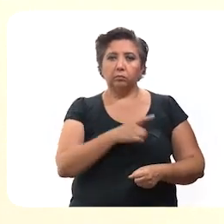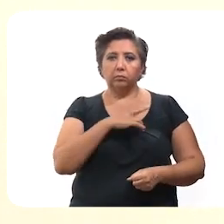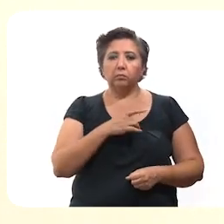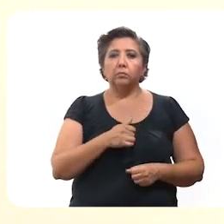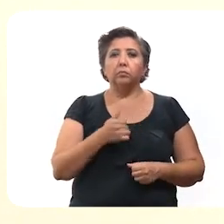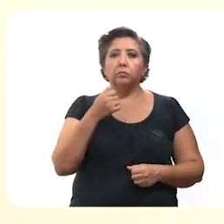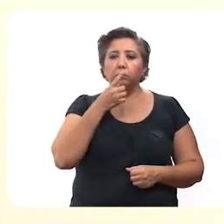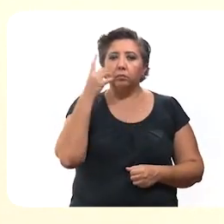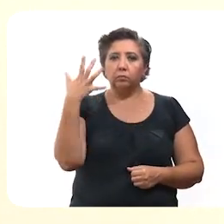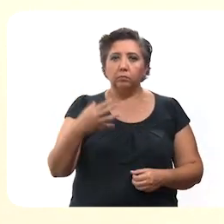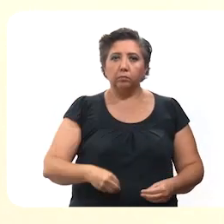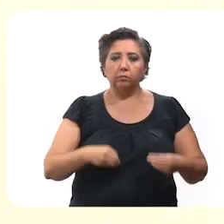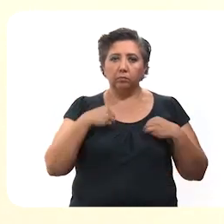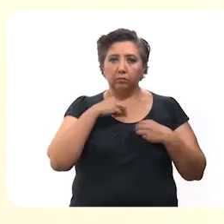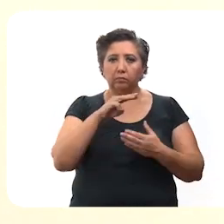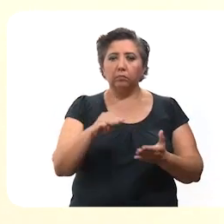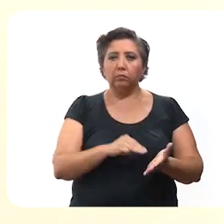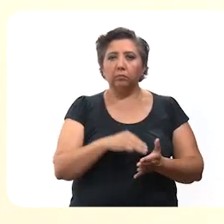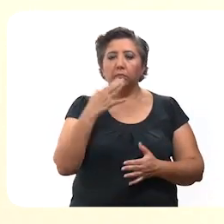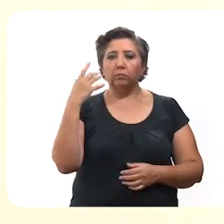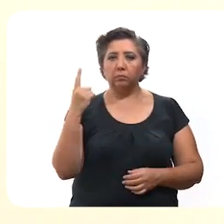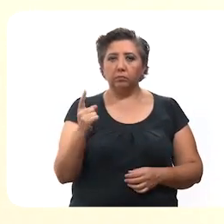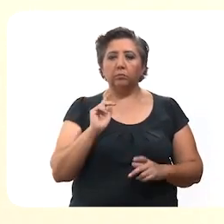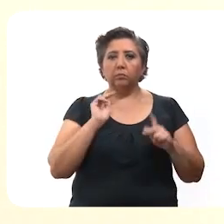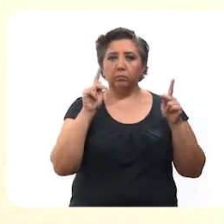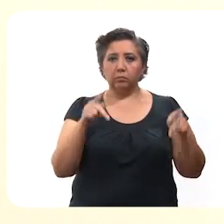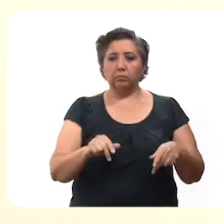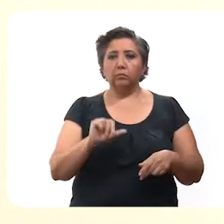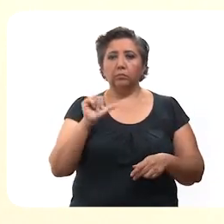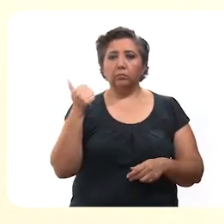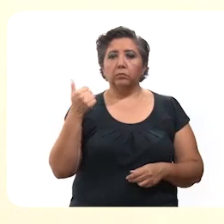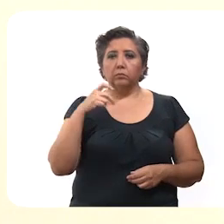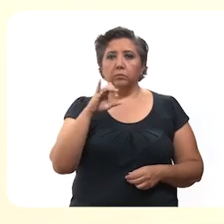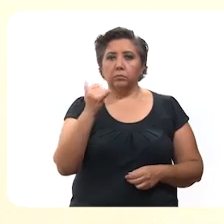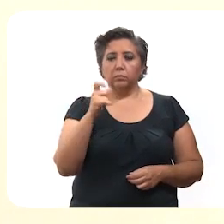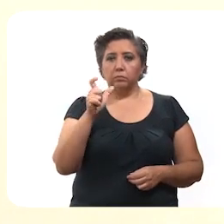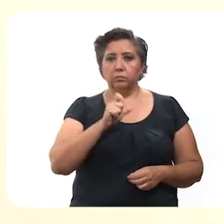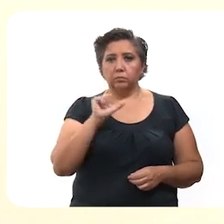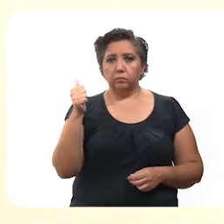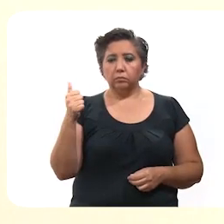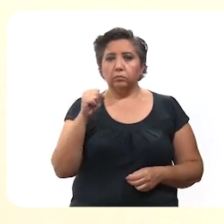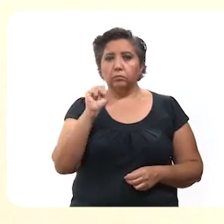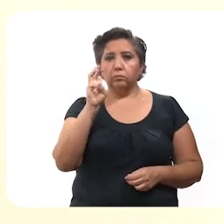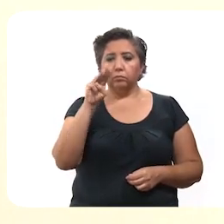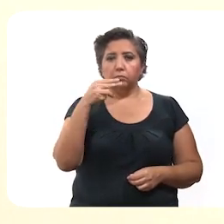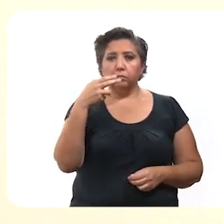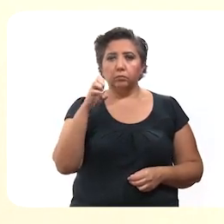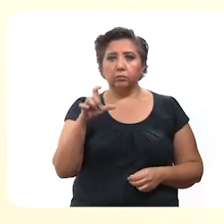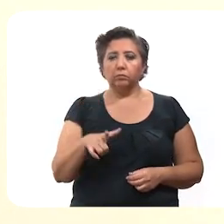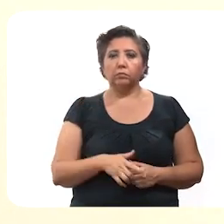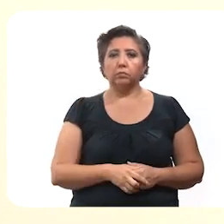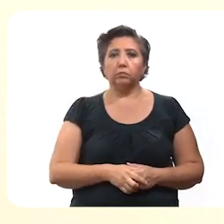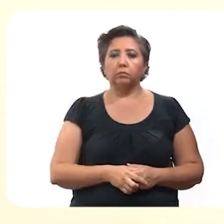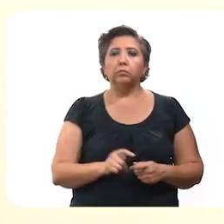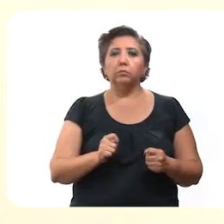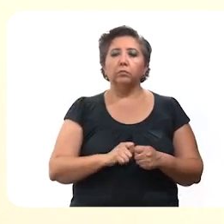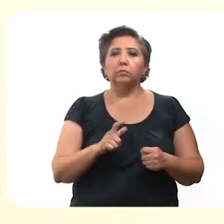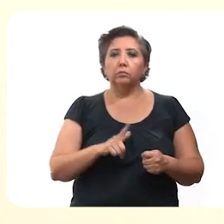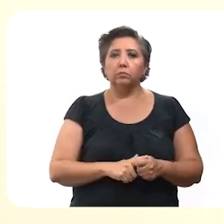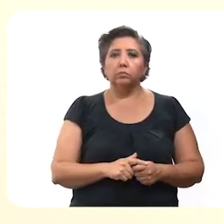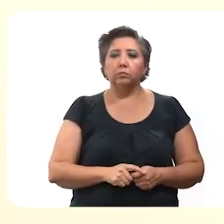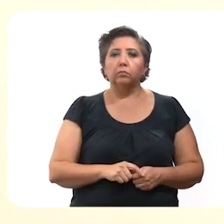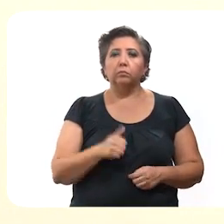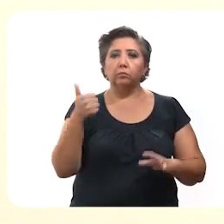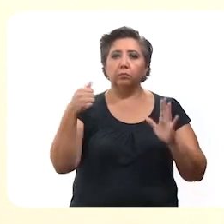arterial. 5 residían en Mérida, 1 en Progreso, 1 en Yaxcucul, 1 en Bocobá y 1 en Samajil. En